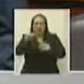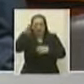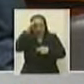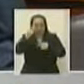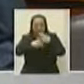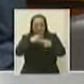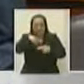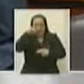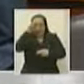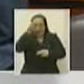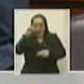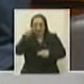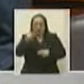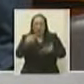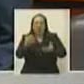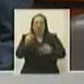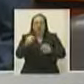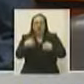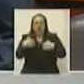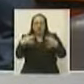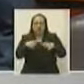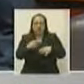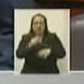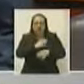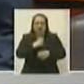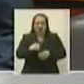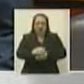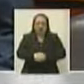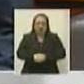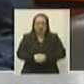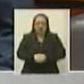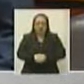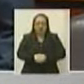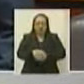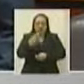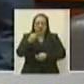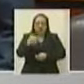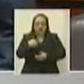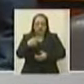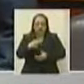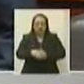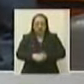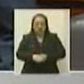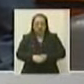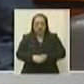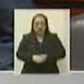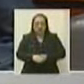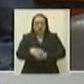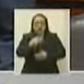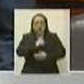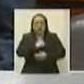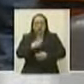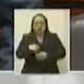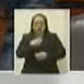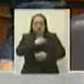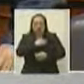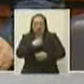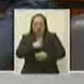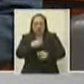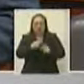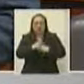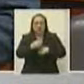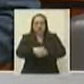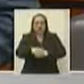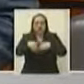del Perú, ahí donde no tiene presencia el Estado. Por eso yo quiero, señor ministro, a través de la presidencia,